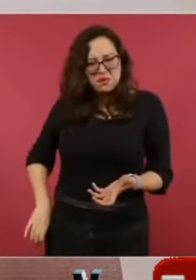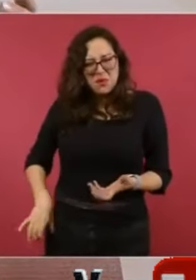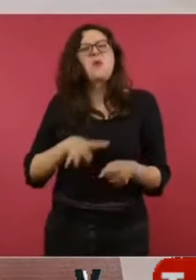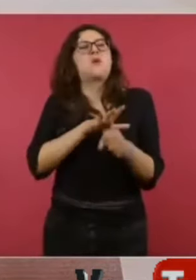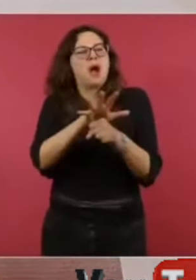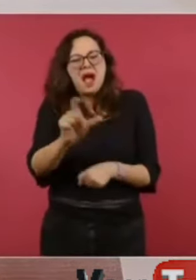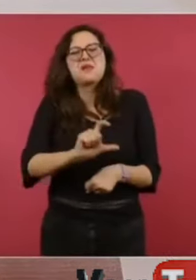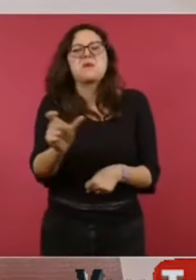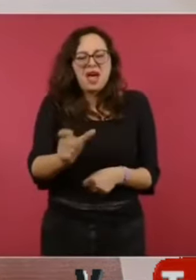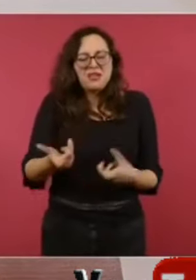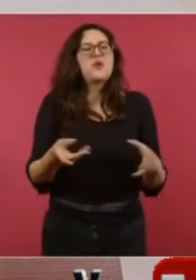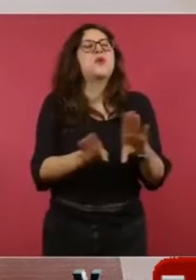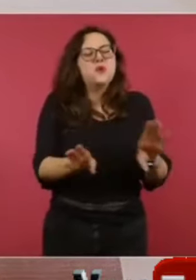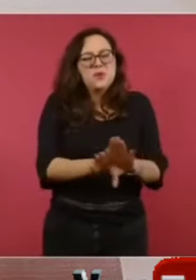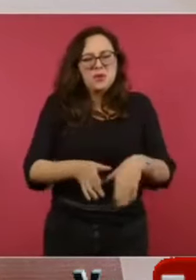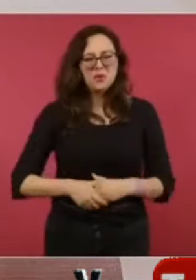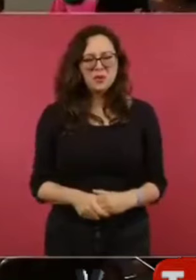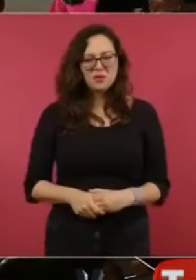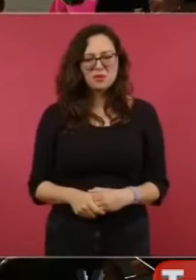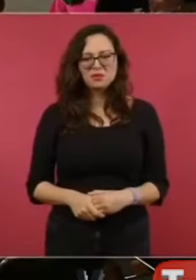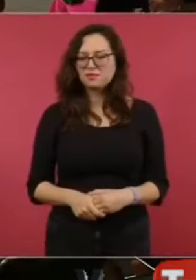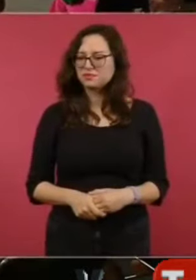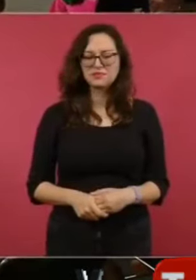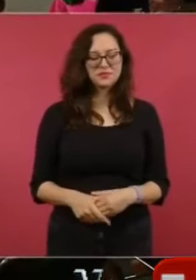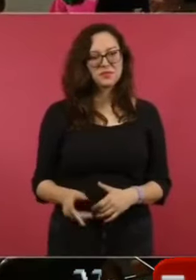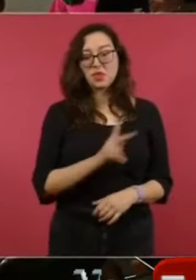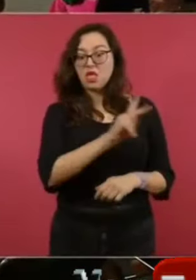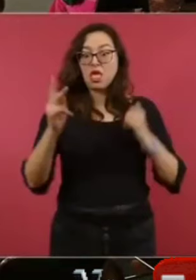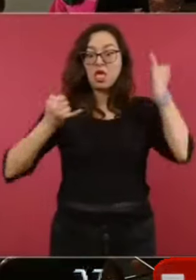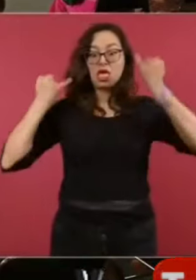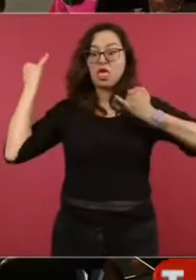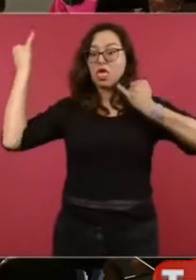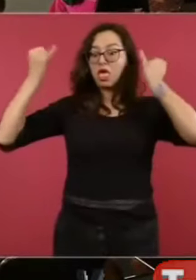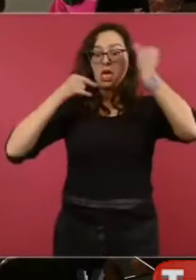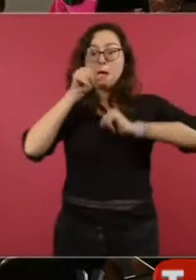de las Afores? Pero así, todos.